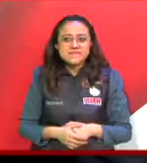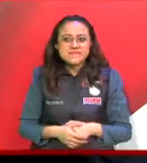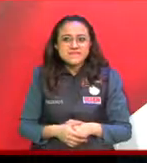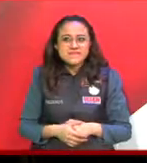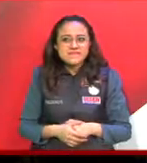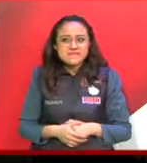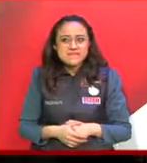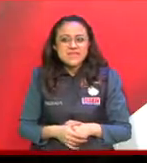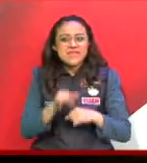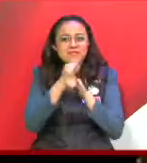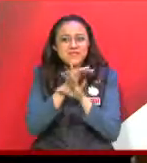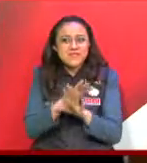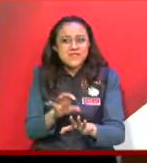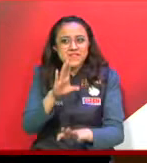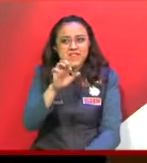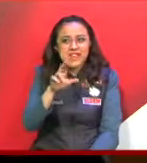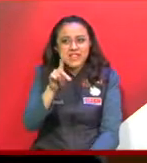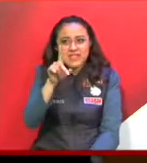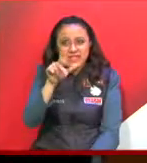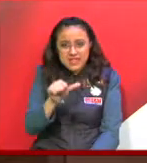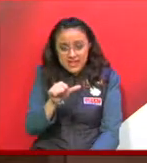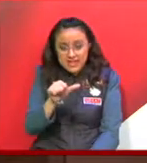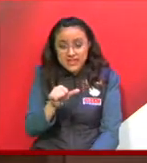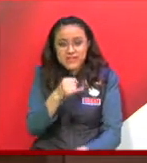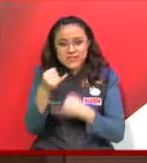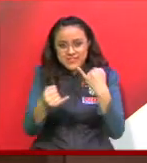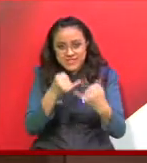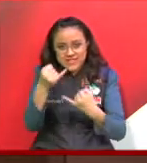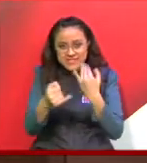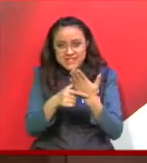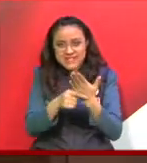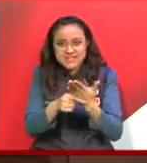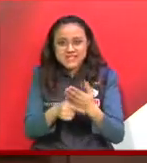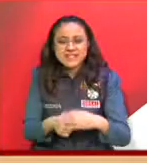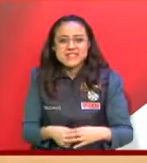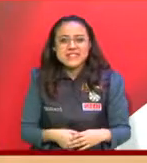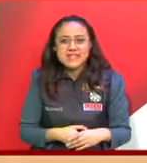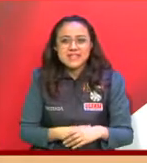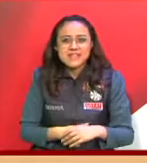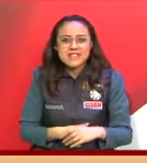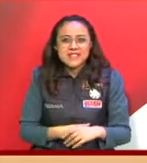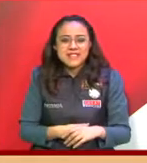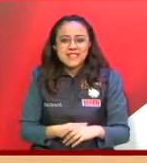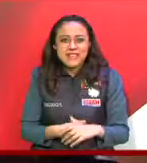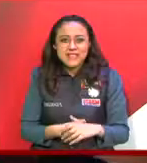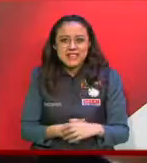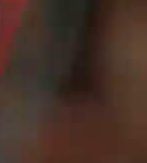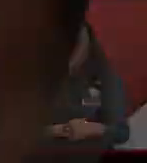Con información de Brenda Cervantes, Juguetón.